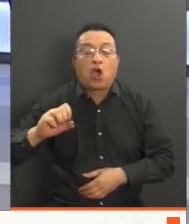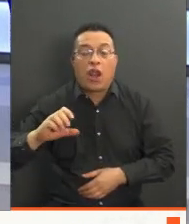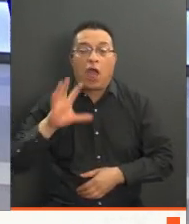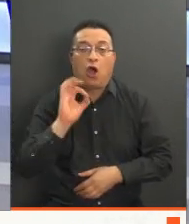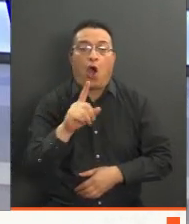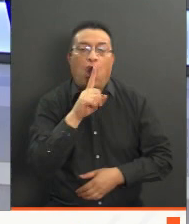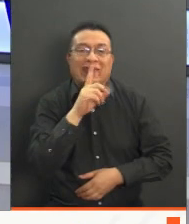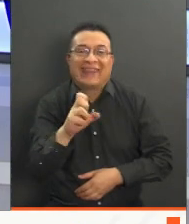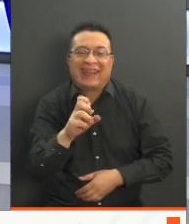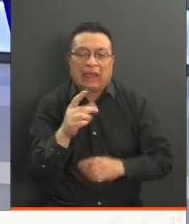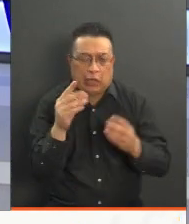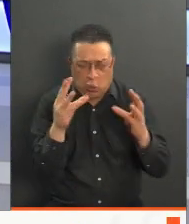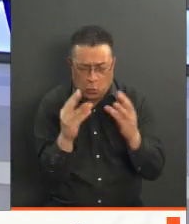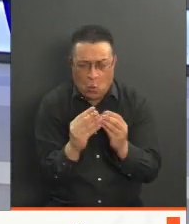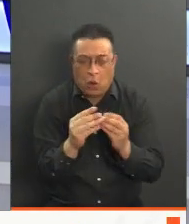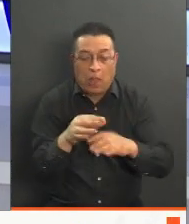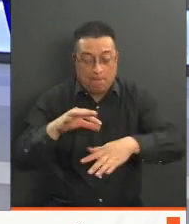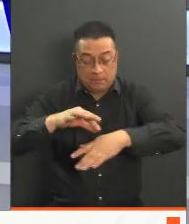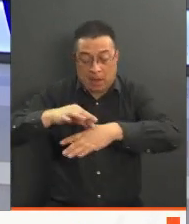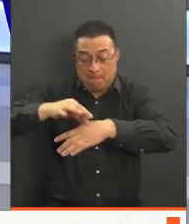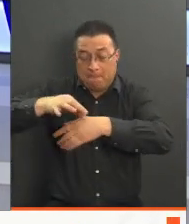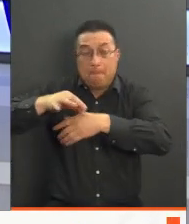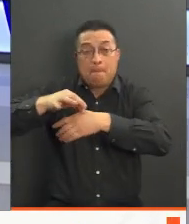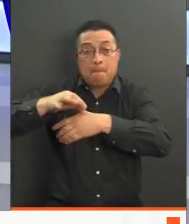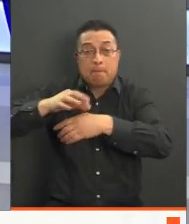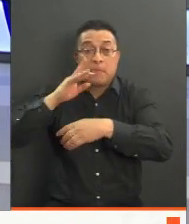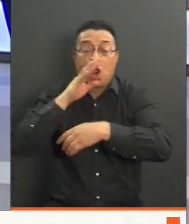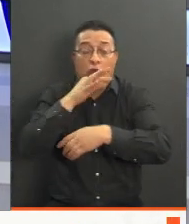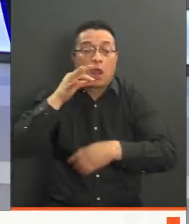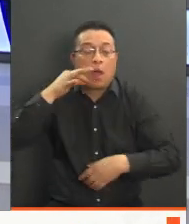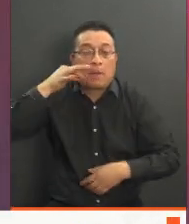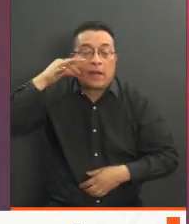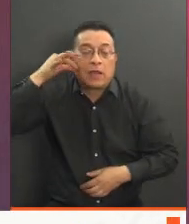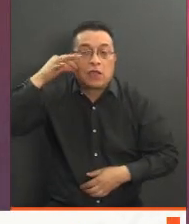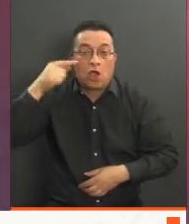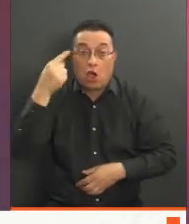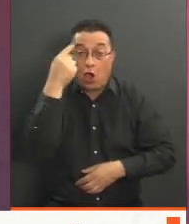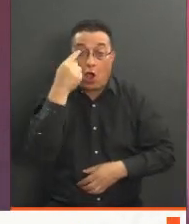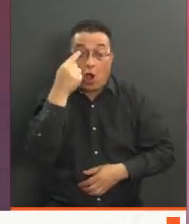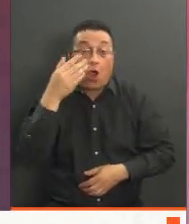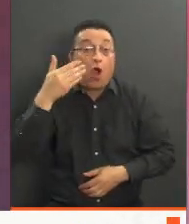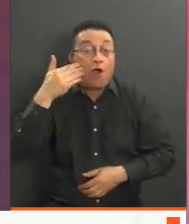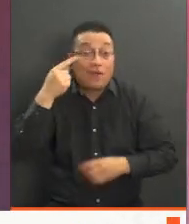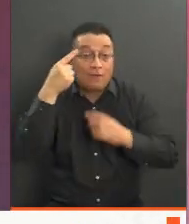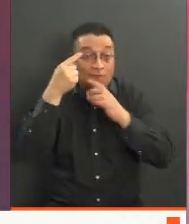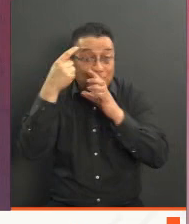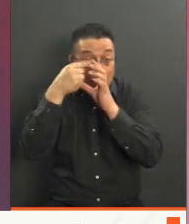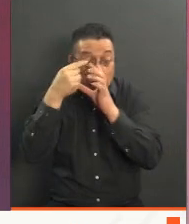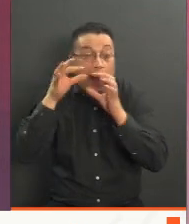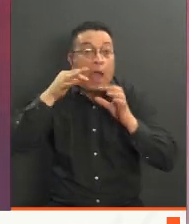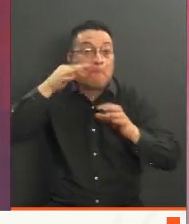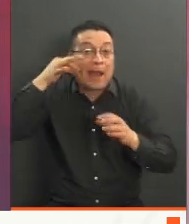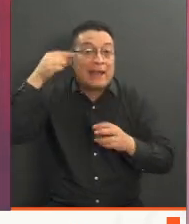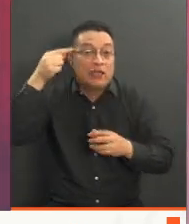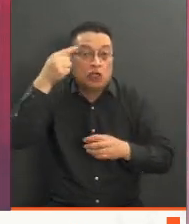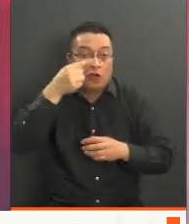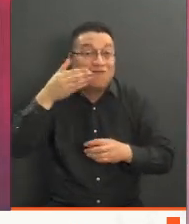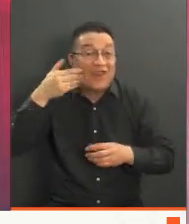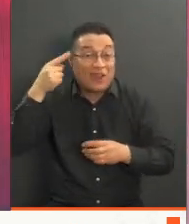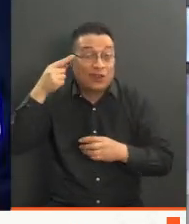cargado. Su piel se vuelve amarilla y la parte blanca del ojo toma un color amarillo. Eso es ictericia.